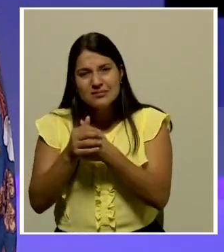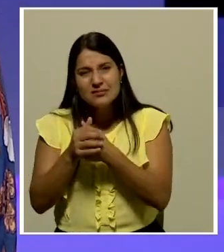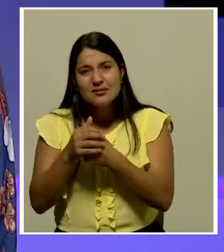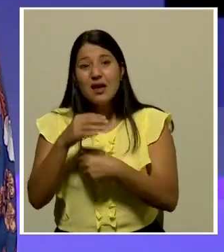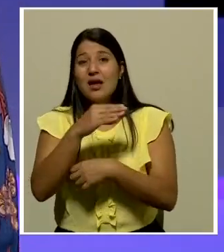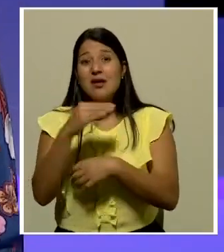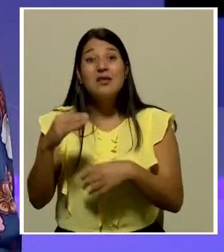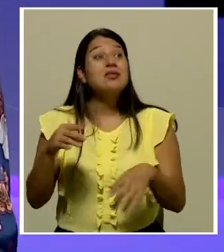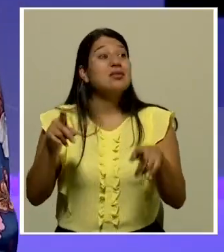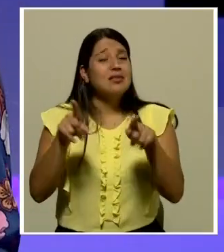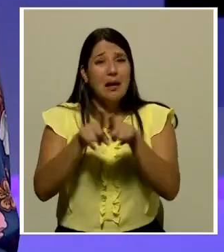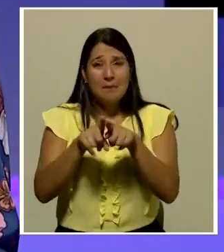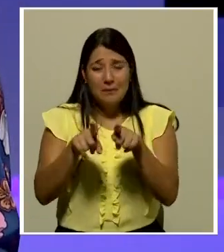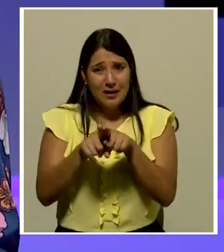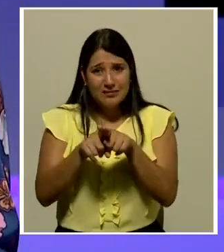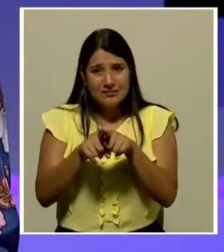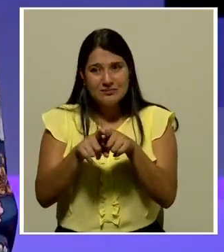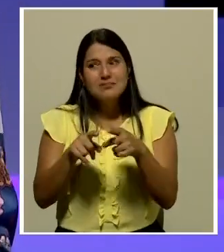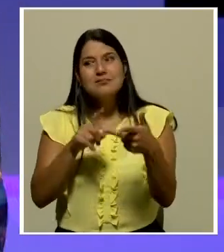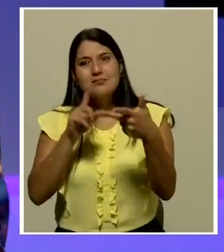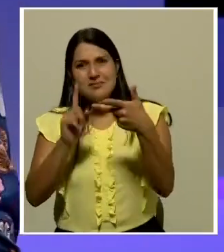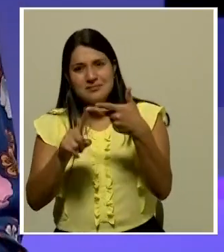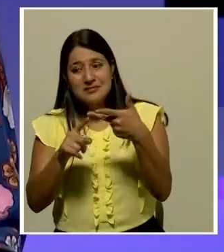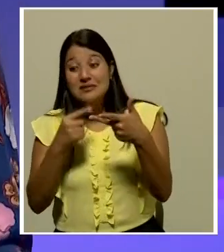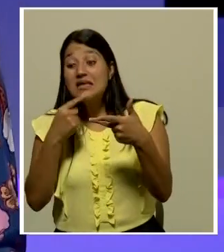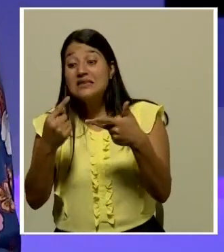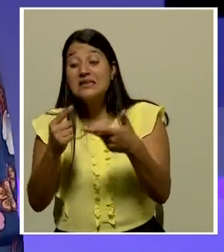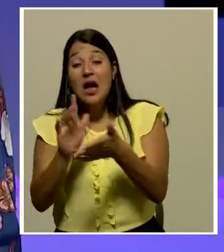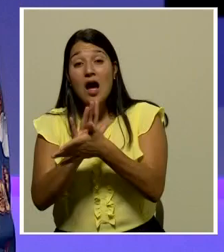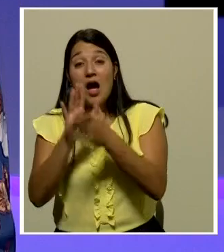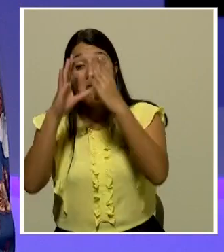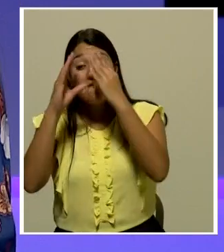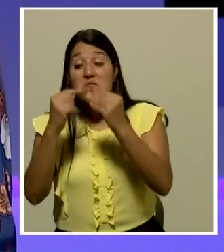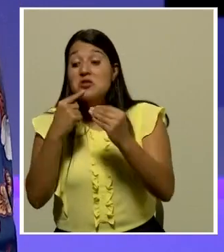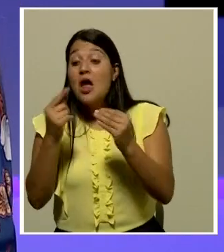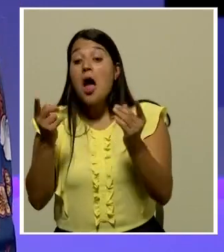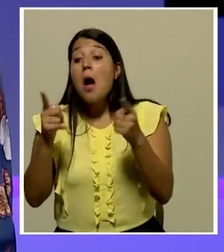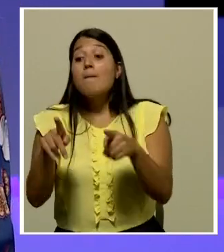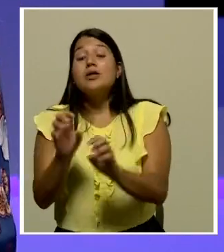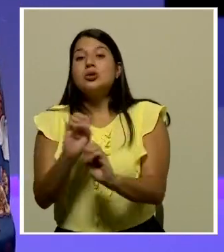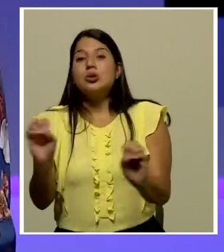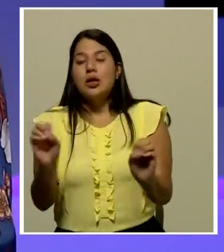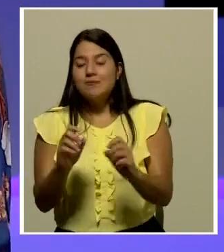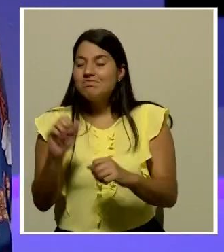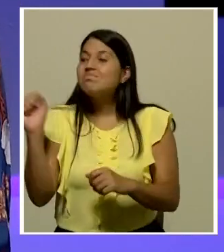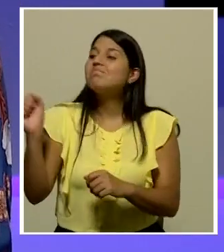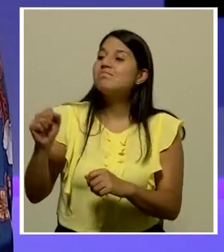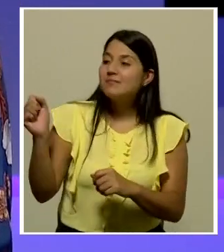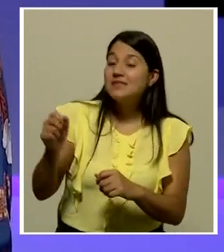Y esto, bueno, así fue, la desestimación se dio hasta que don